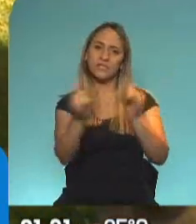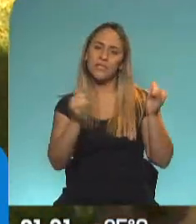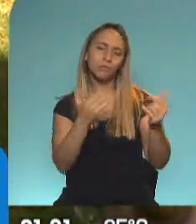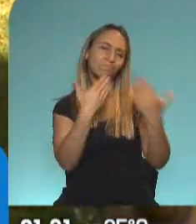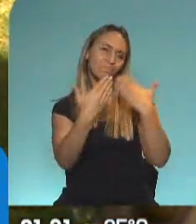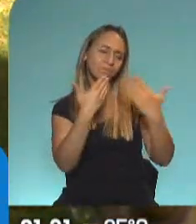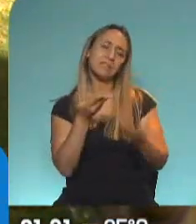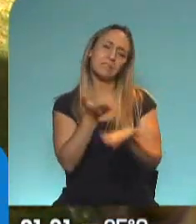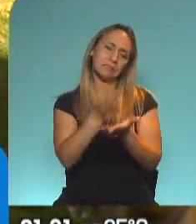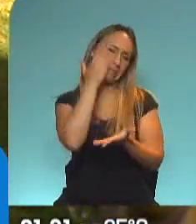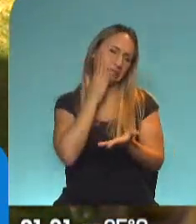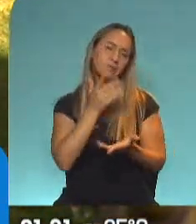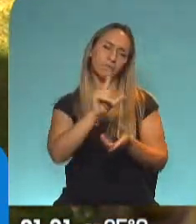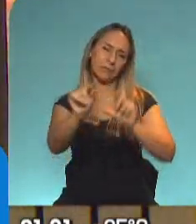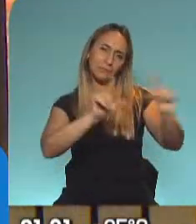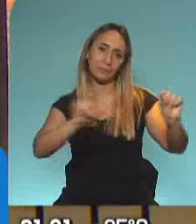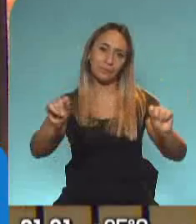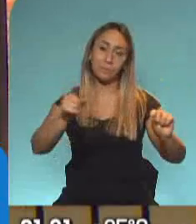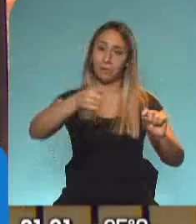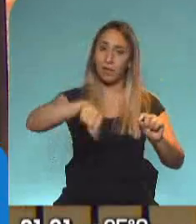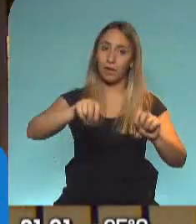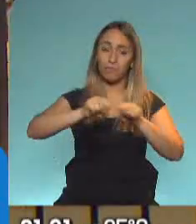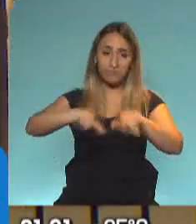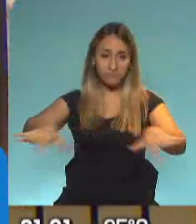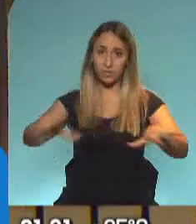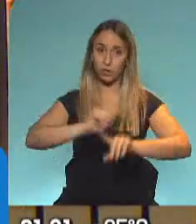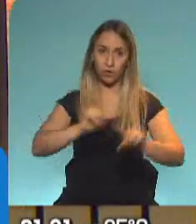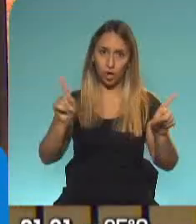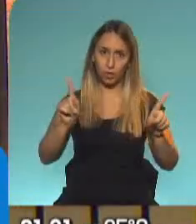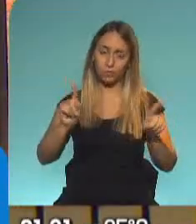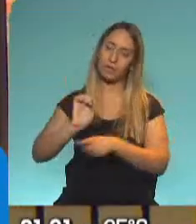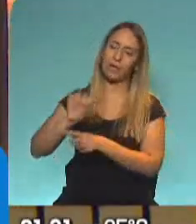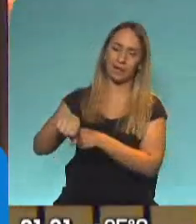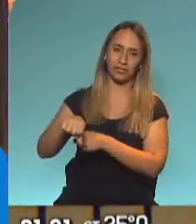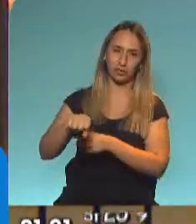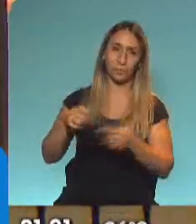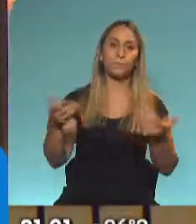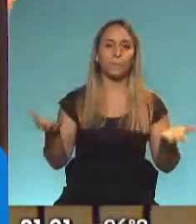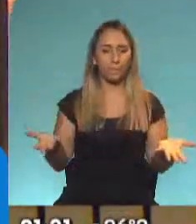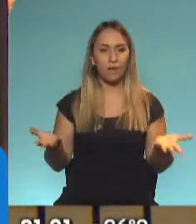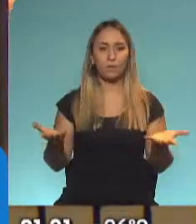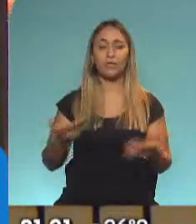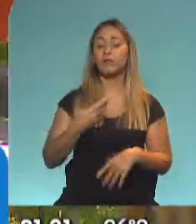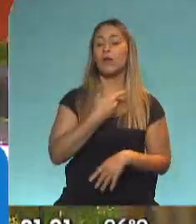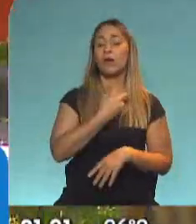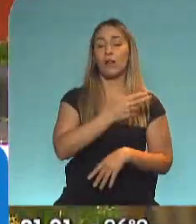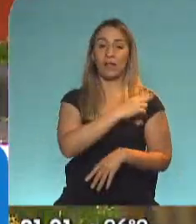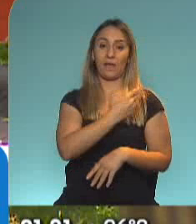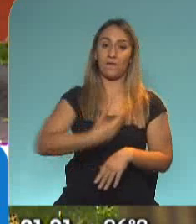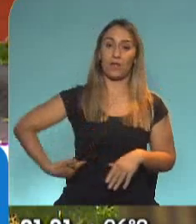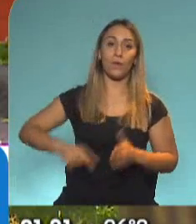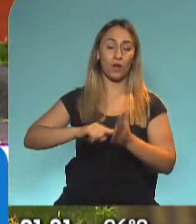y pedirles que se retiren, pero el éxodo no se concretaba. Hechos como este son los que el jefe de gobierno porteño, Horacio